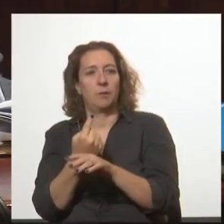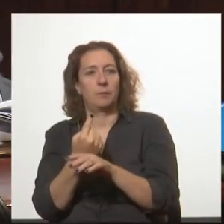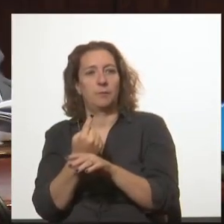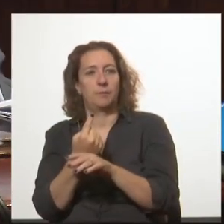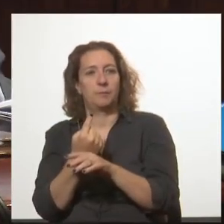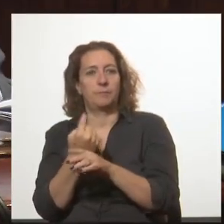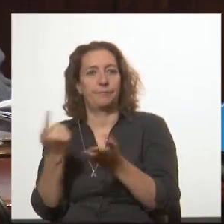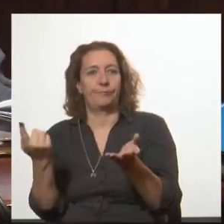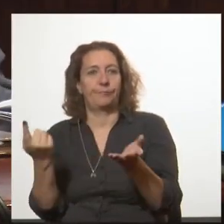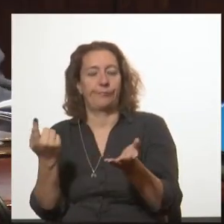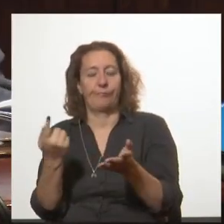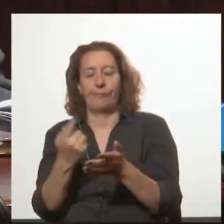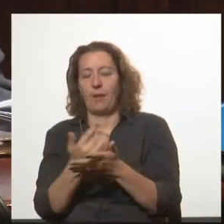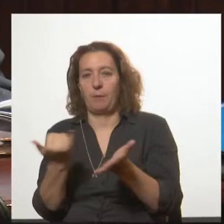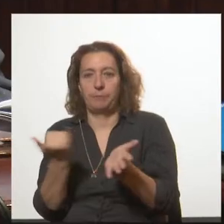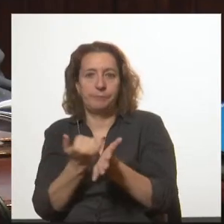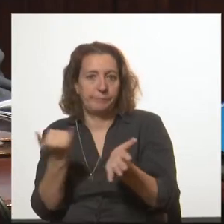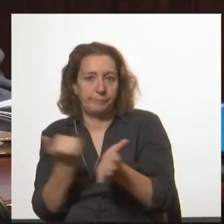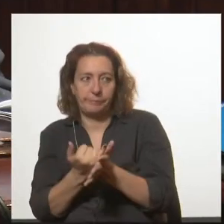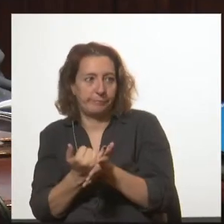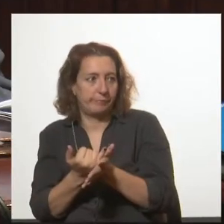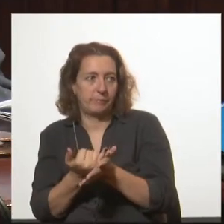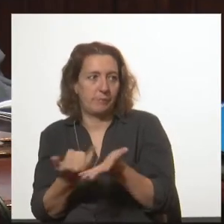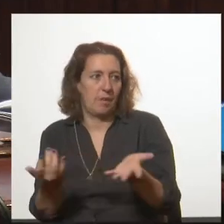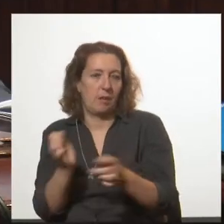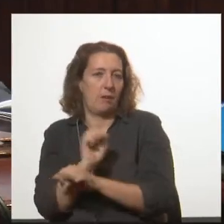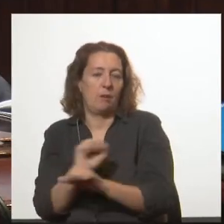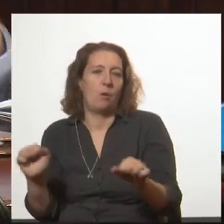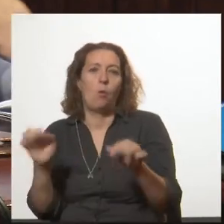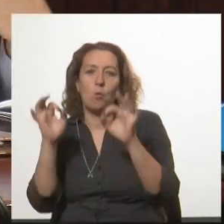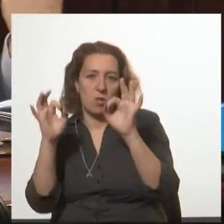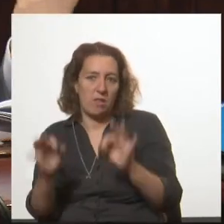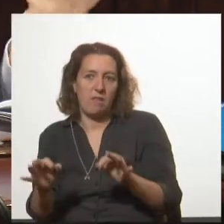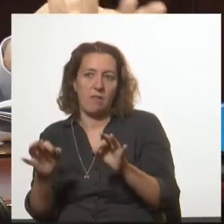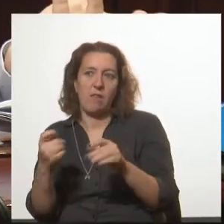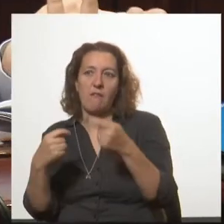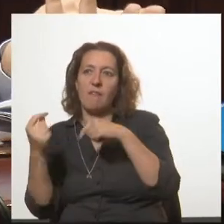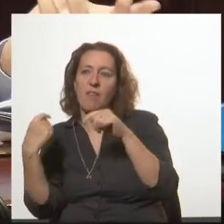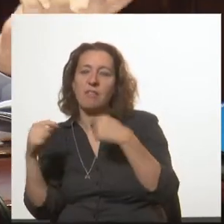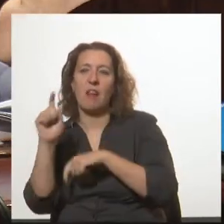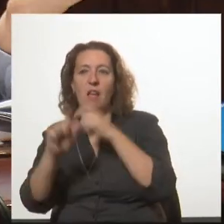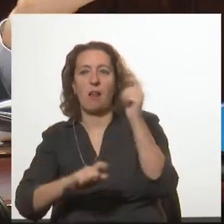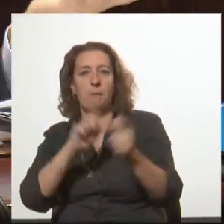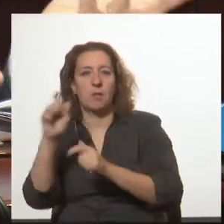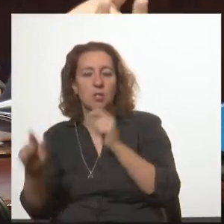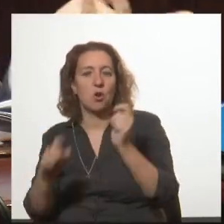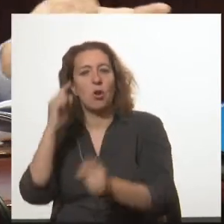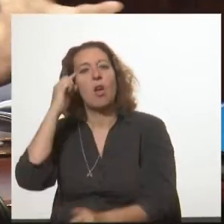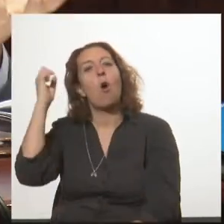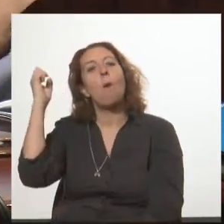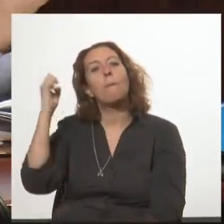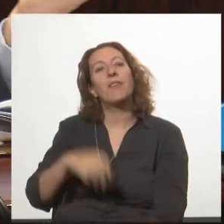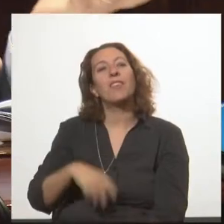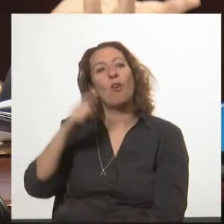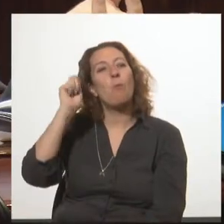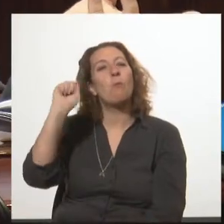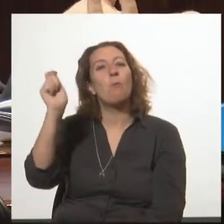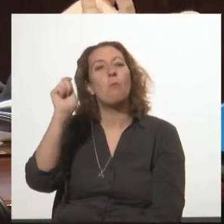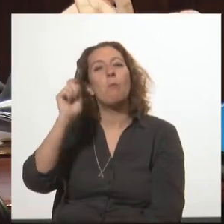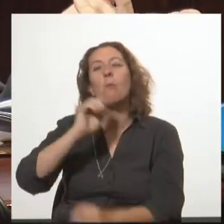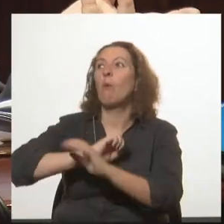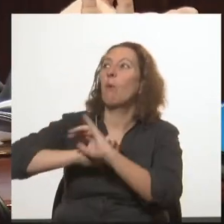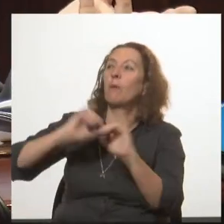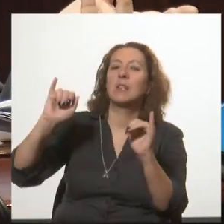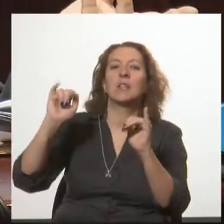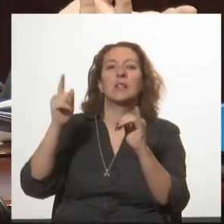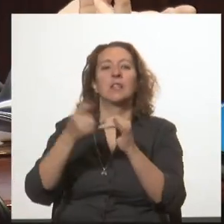un padre absoluto para poder justificar y venderle a la gente a la opinión pública y al propio ministerio